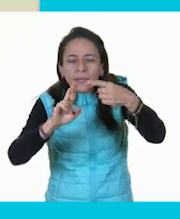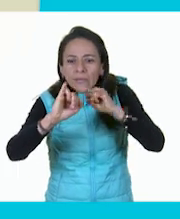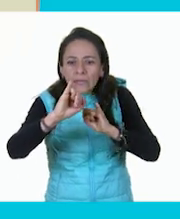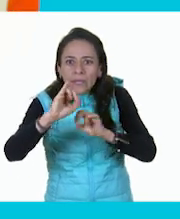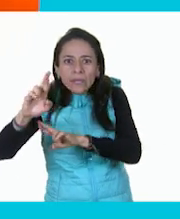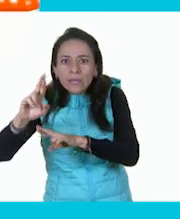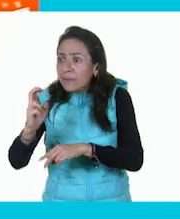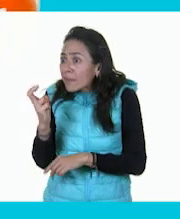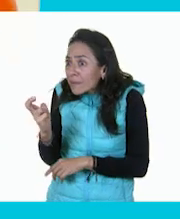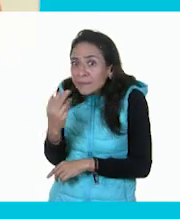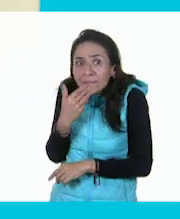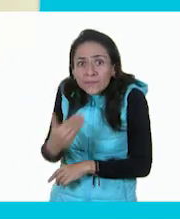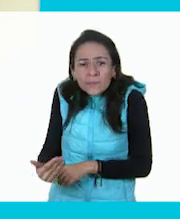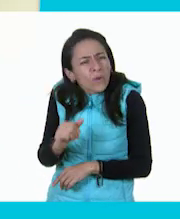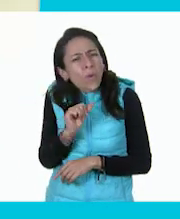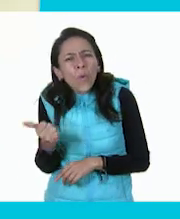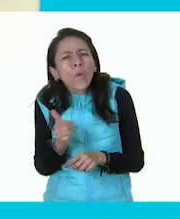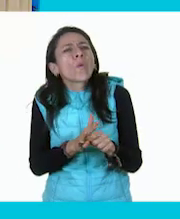otra vez por ahí, Isa?